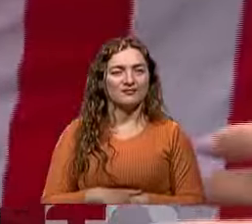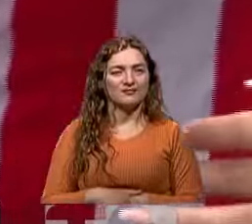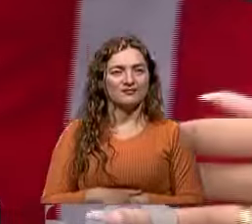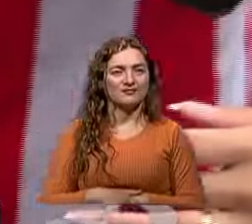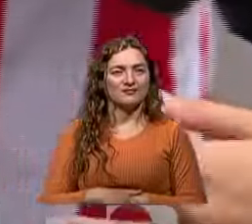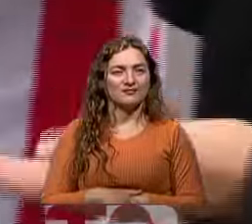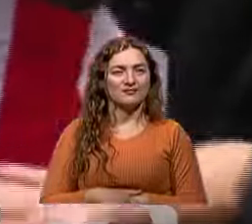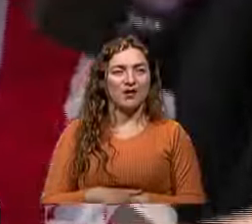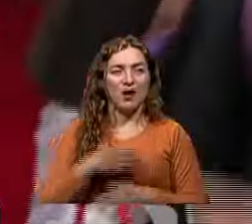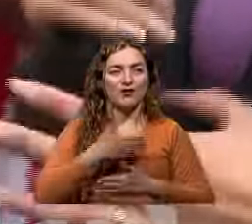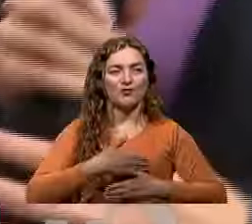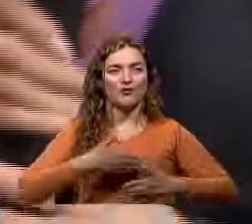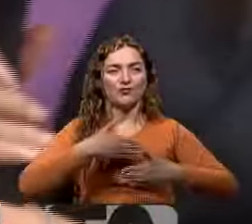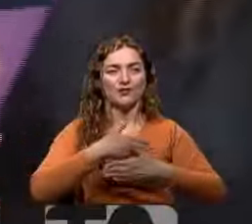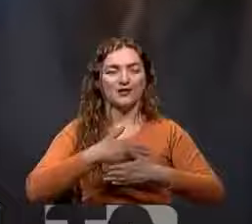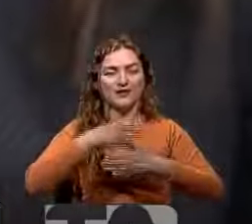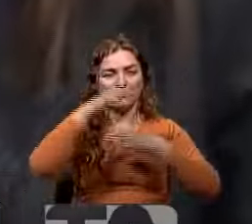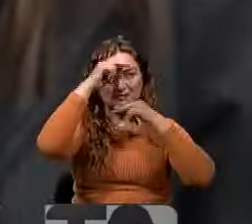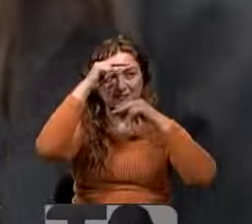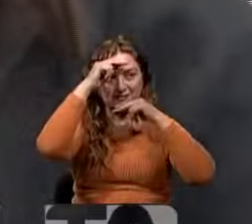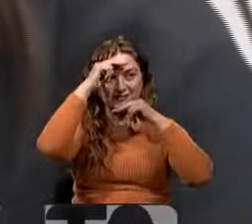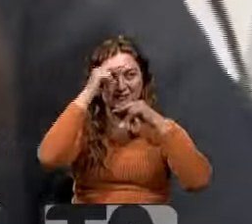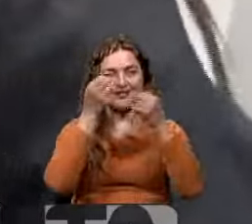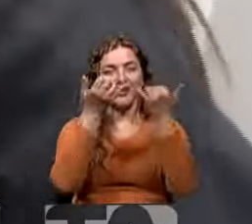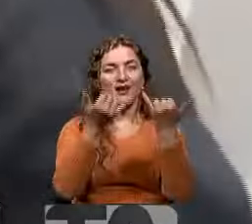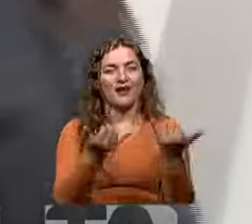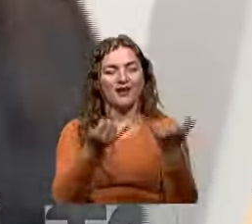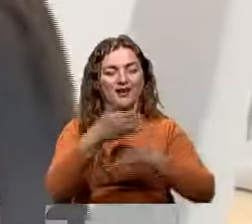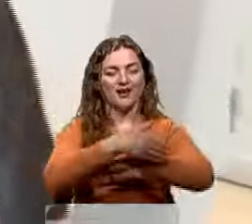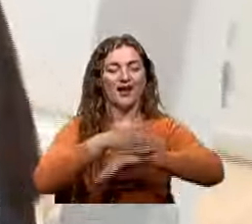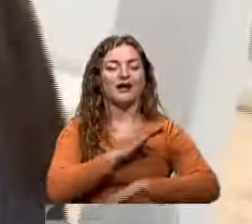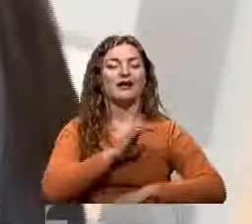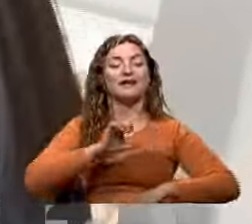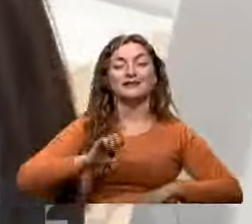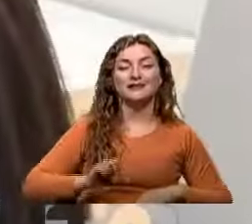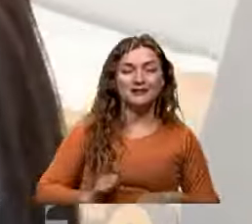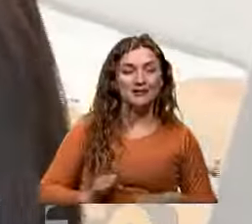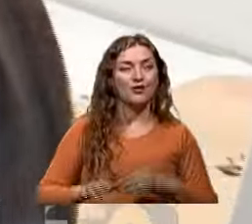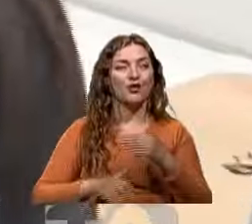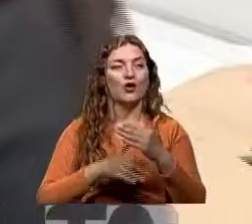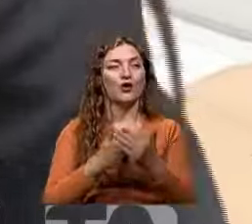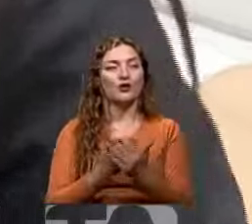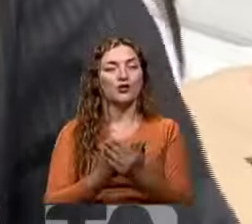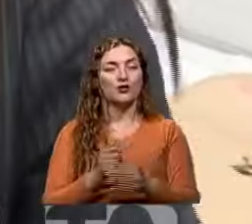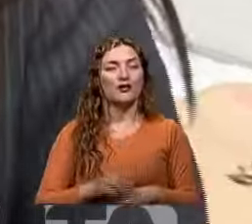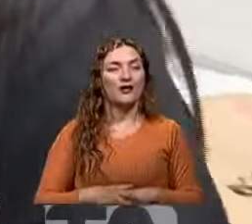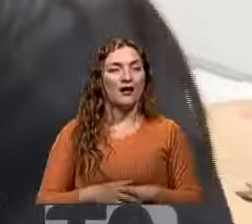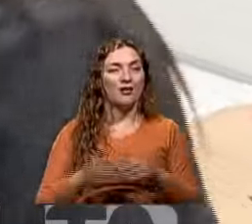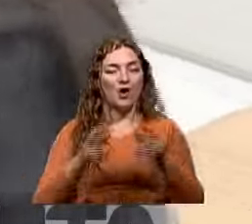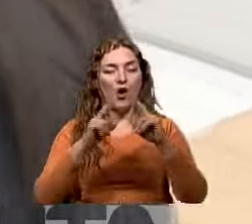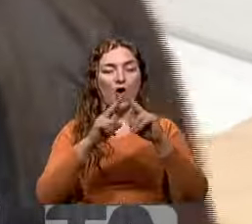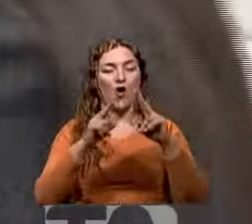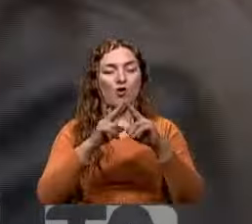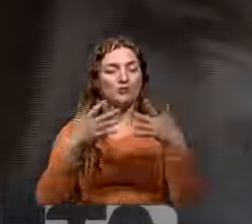del noticiero, y ustedes también, amigos televidentes, aquí en la República del Salvador, van a poder venir a conocer el Señor del